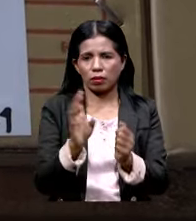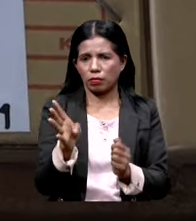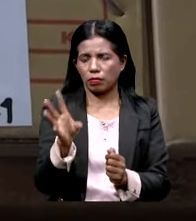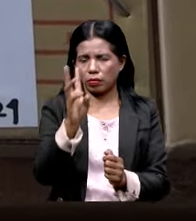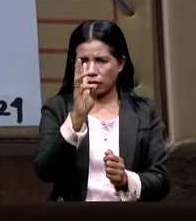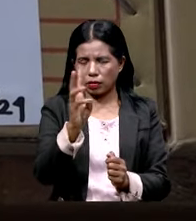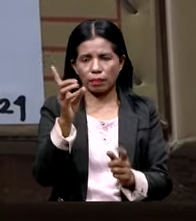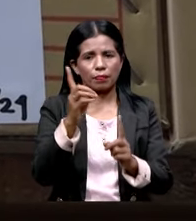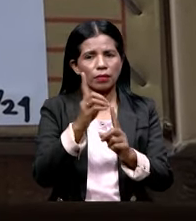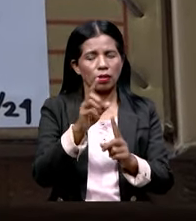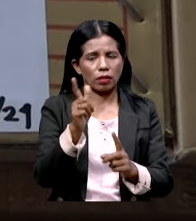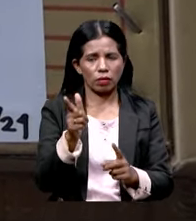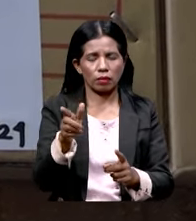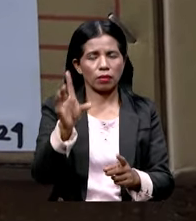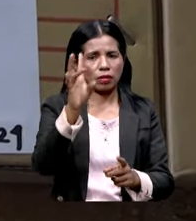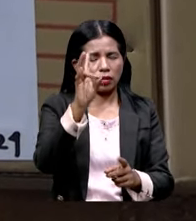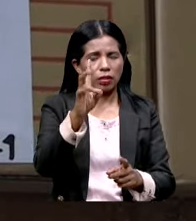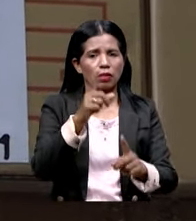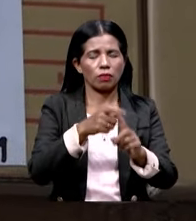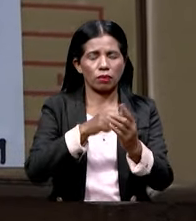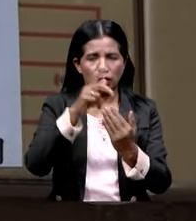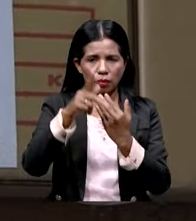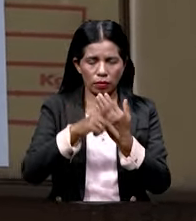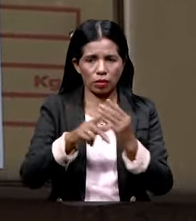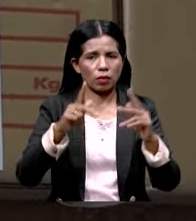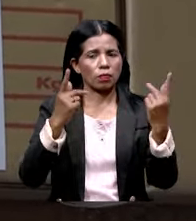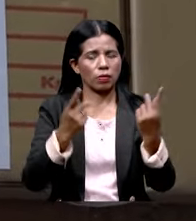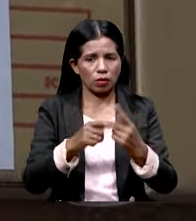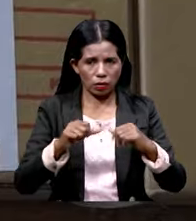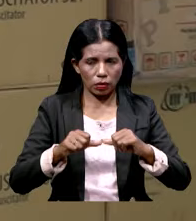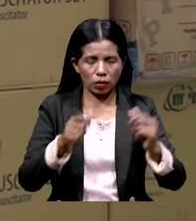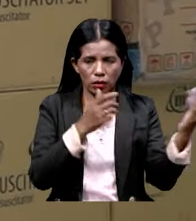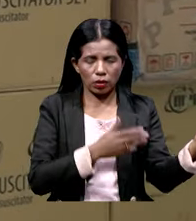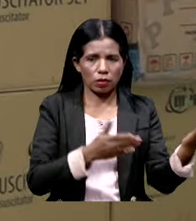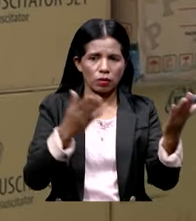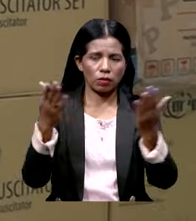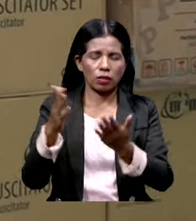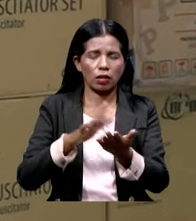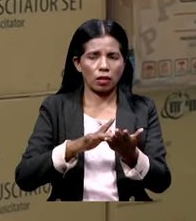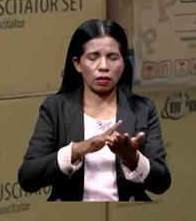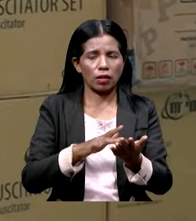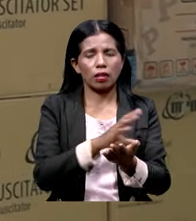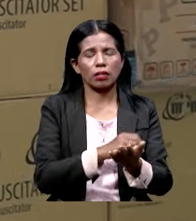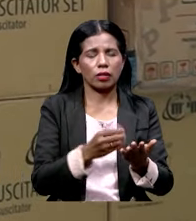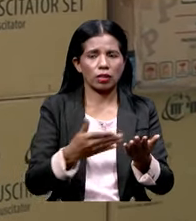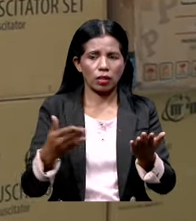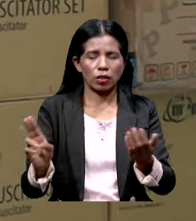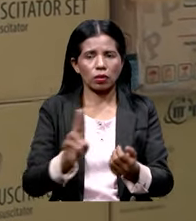no i ha loran ranulu resinen fulan abril ne companhia continua hatamatan reagentes laboratorium hamu